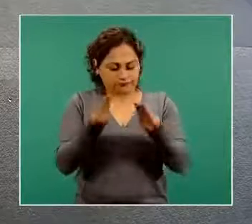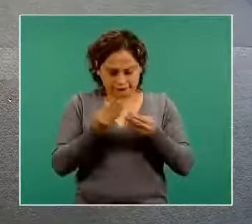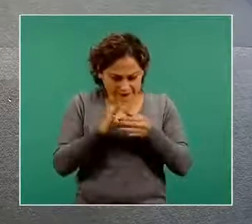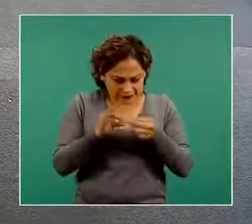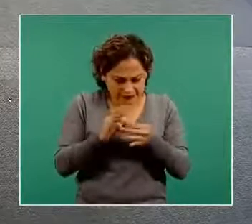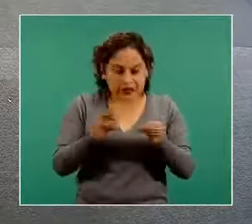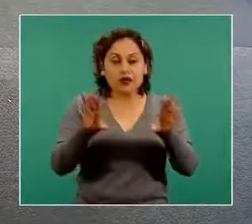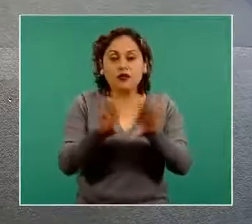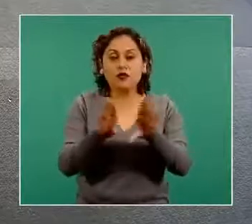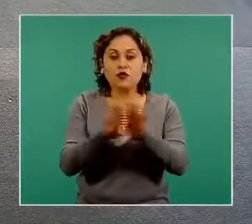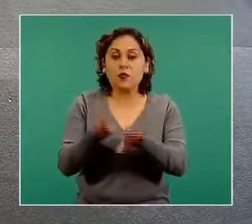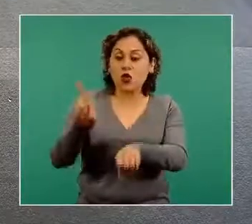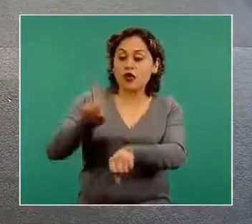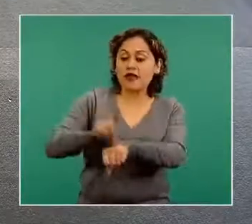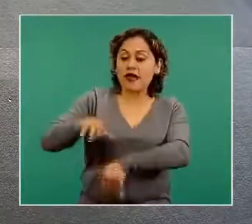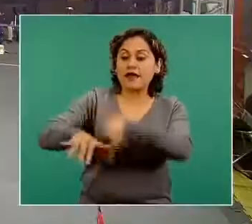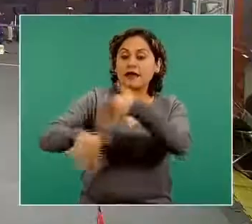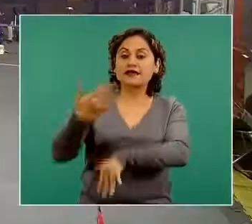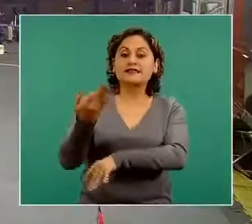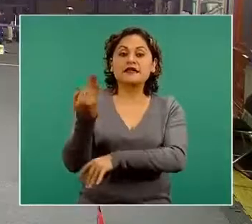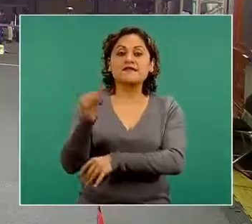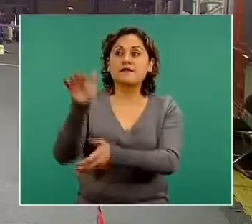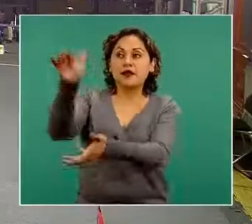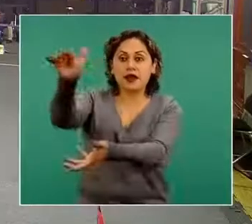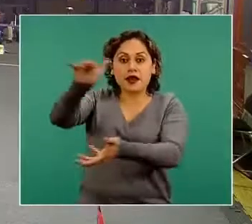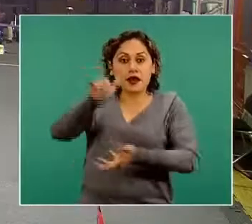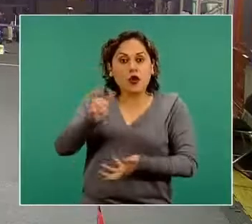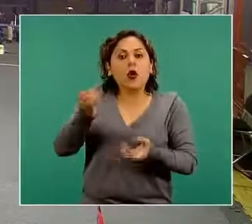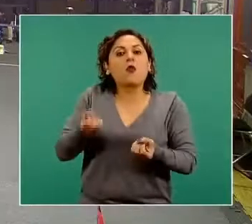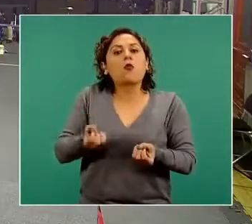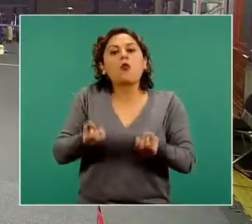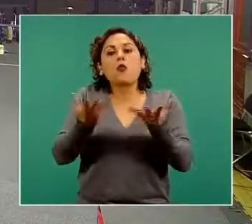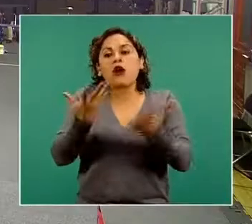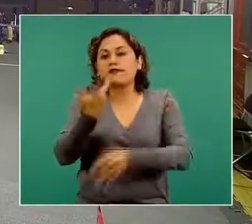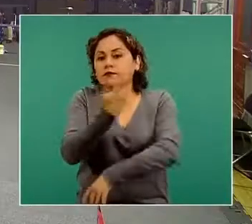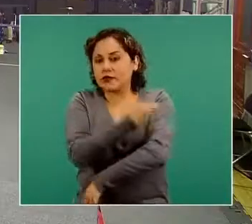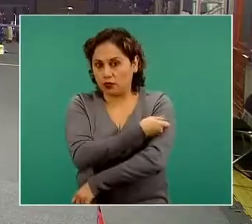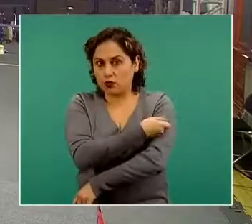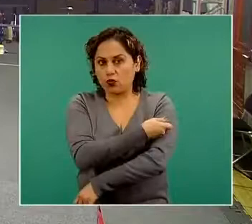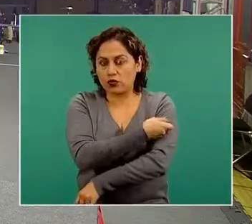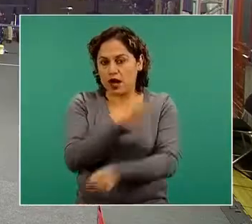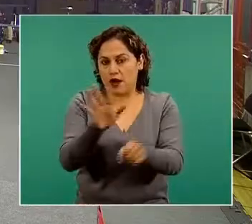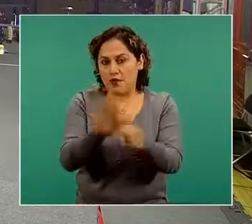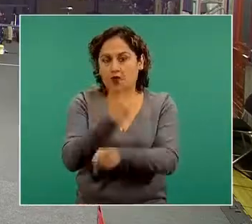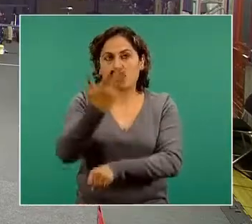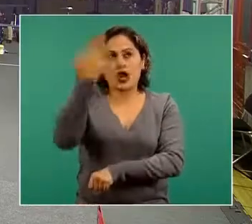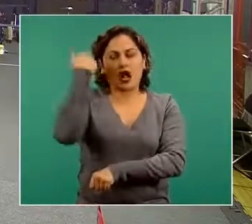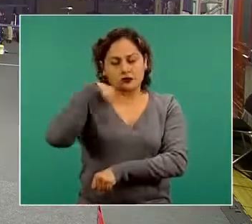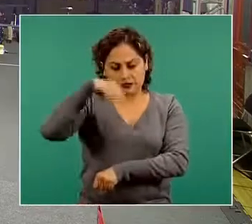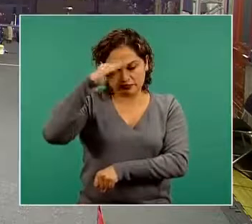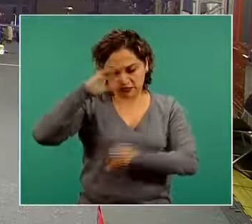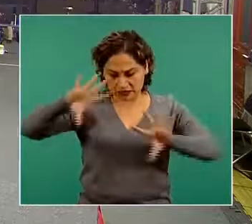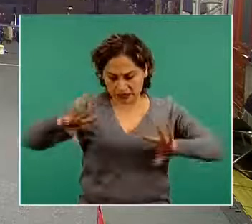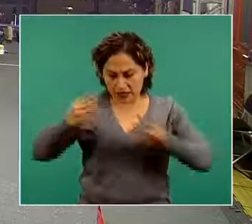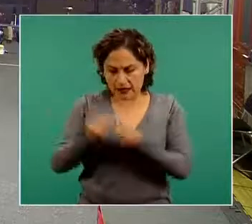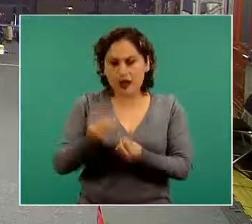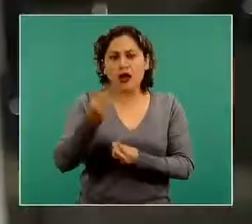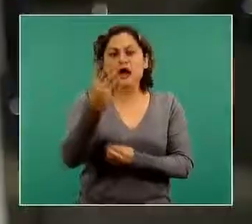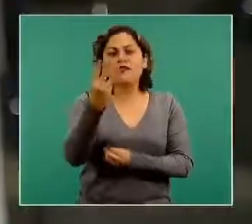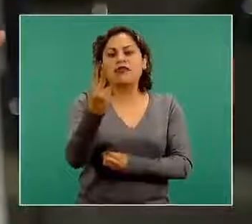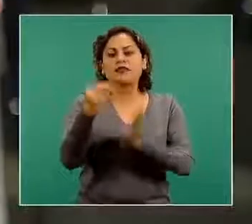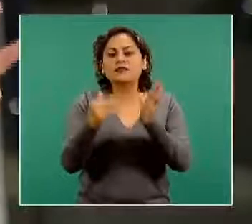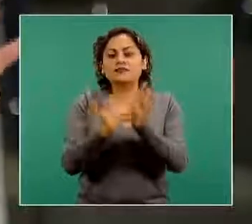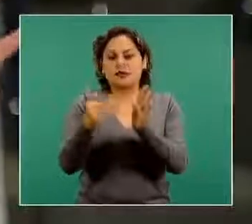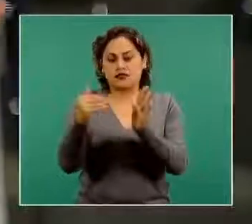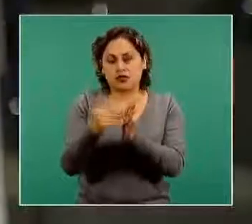febrero, exactamente cuántas vacunas llegarían, considerando que para esa fecha se tenía considerado más de 3 millones. Y